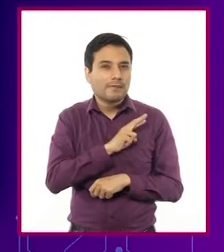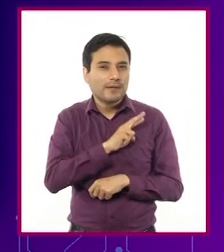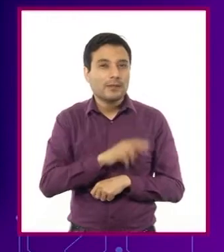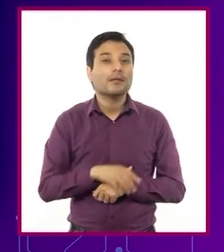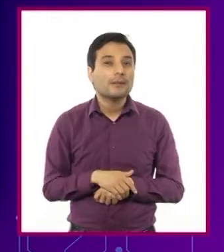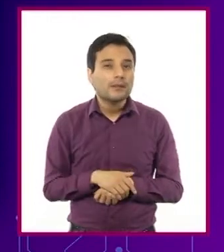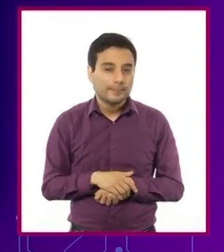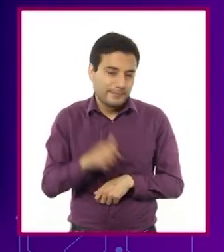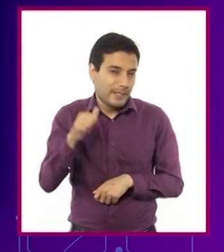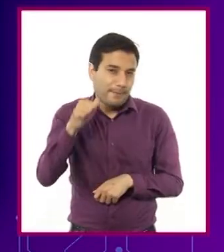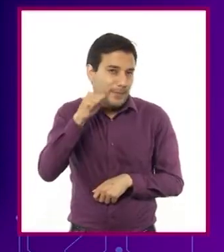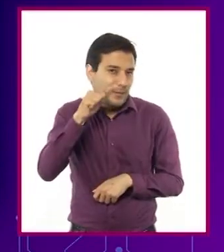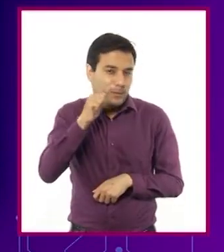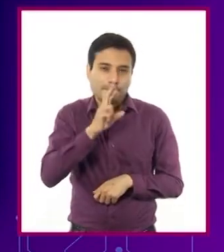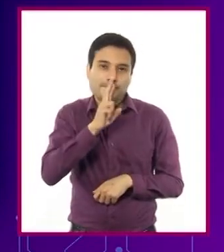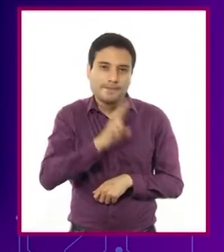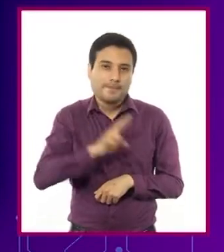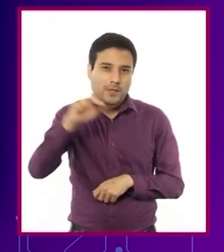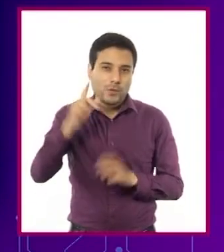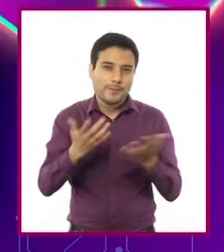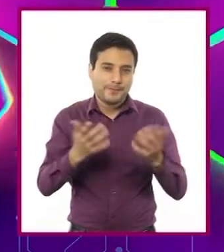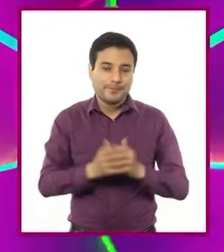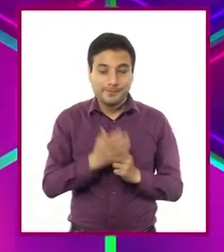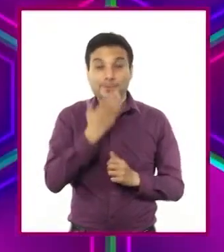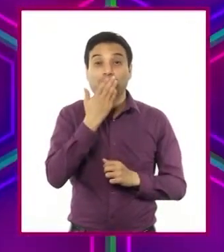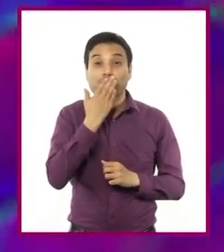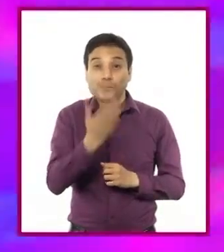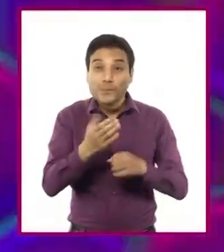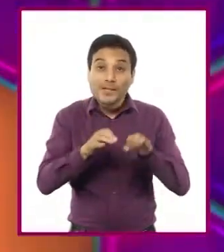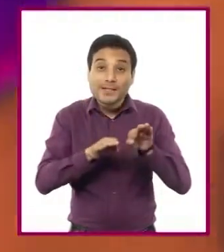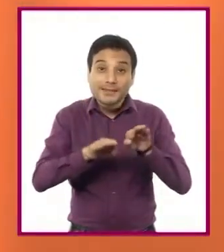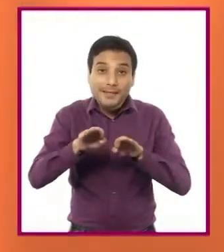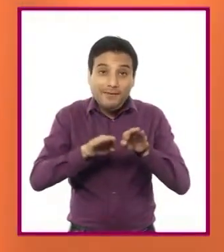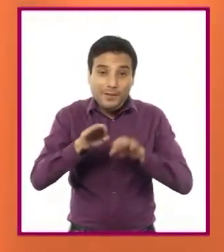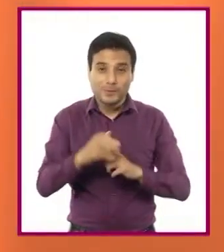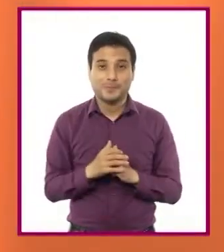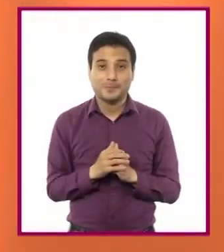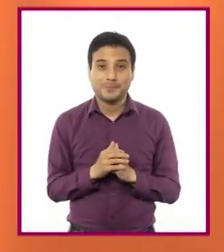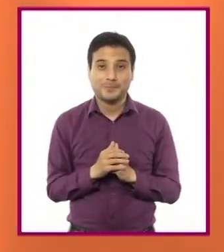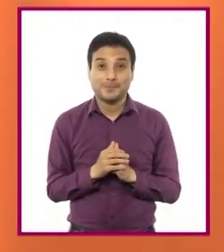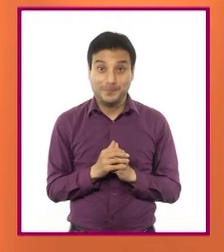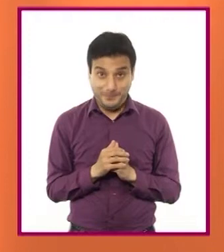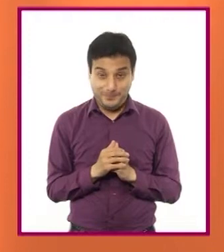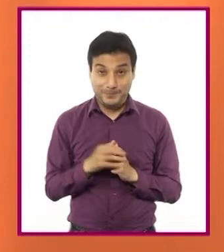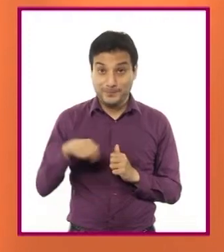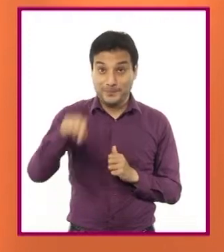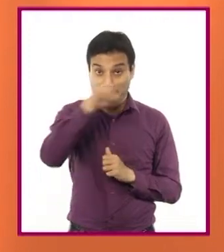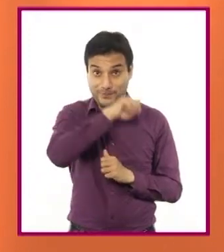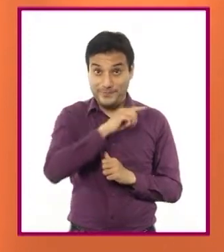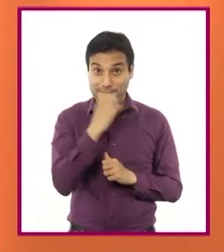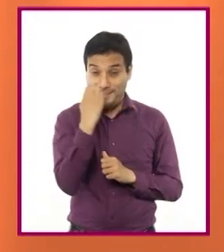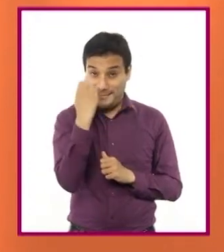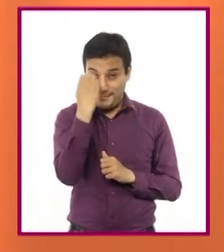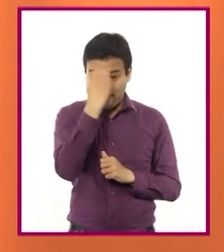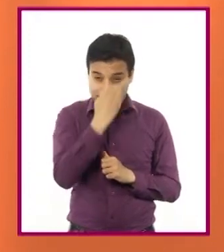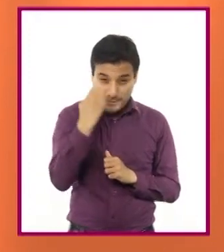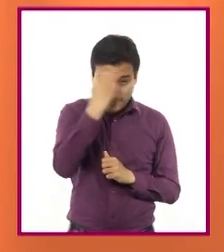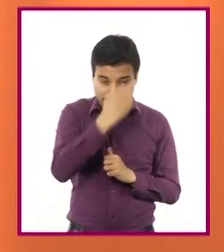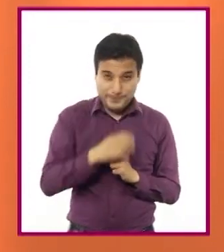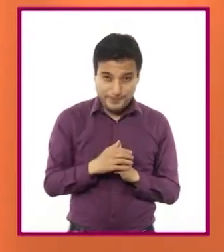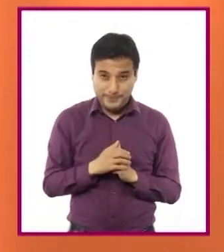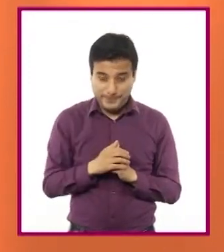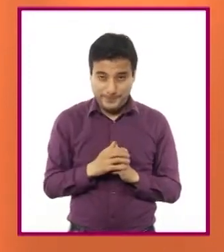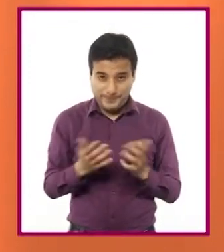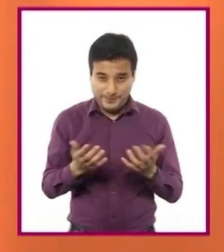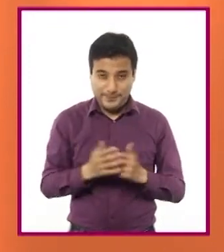es Armando. Buen trabajo. En conclusión, si se analizan las medidas de tendencia central y